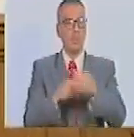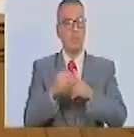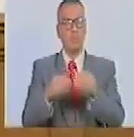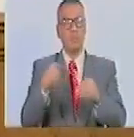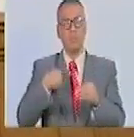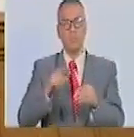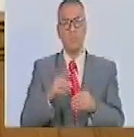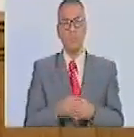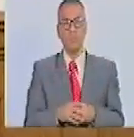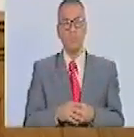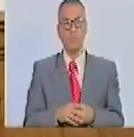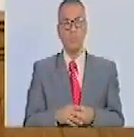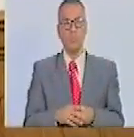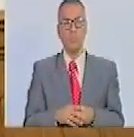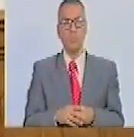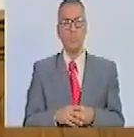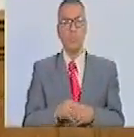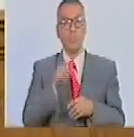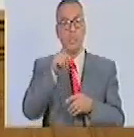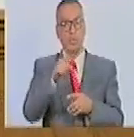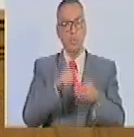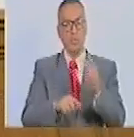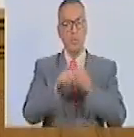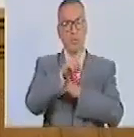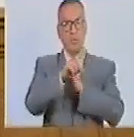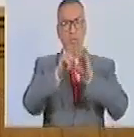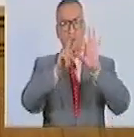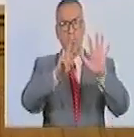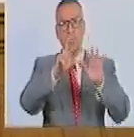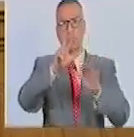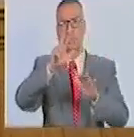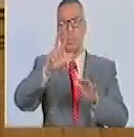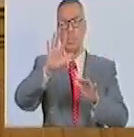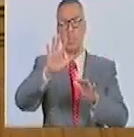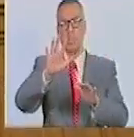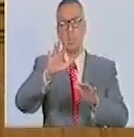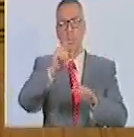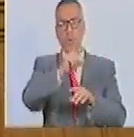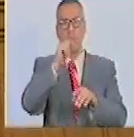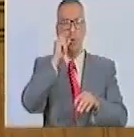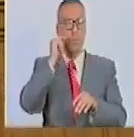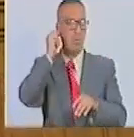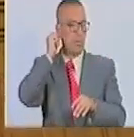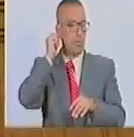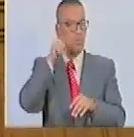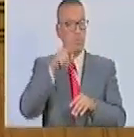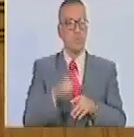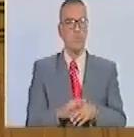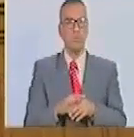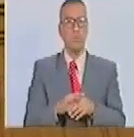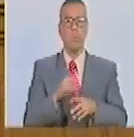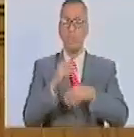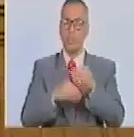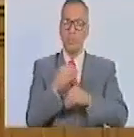habían postulado. Sobre esos 175 ciudadanas y ciudadanos se efectuó una